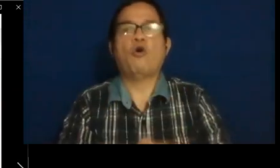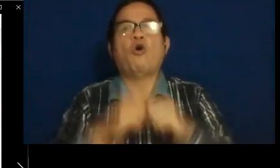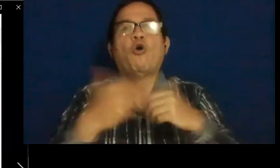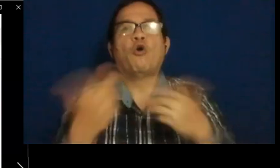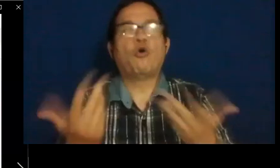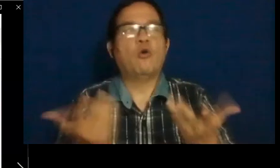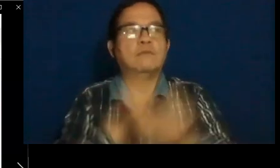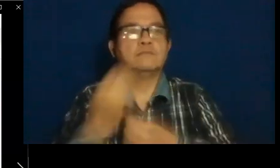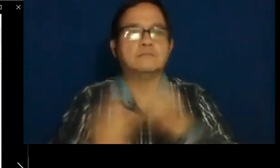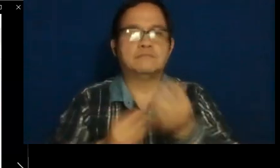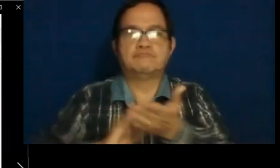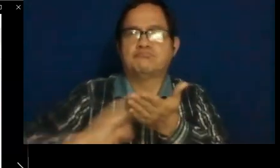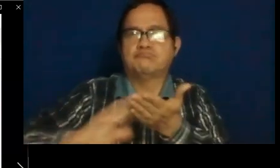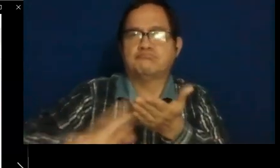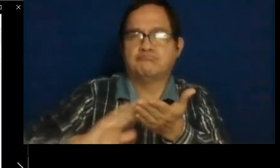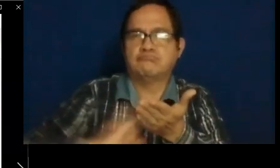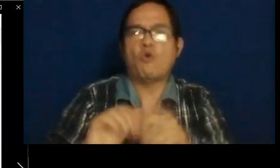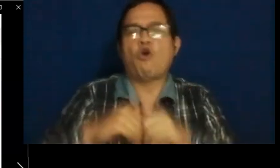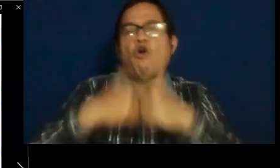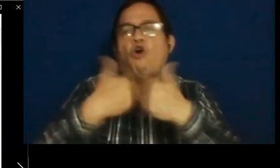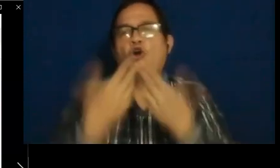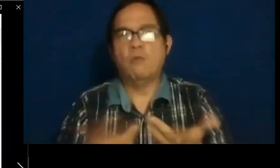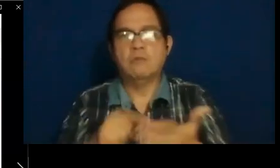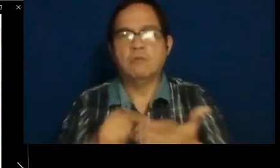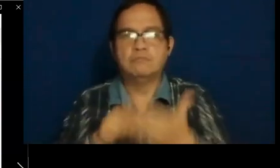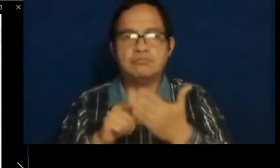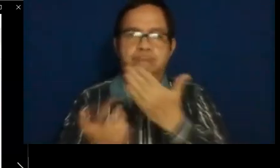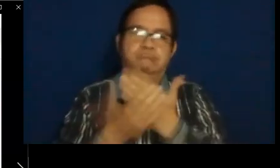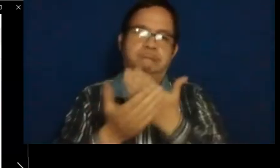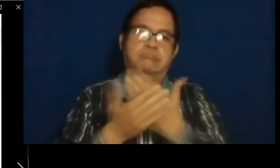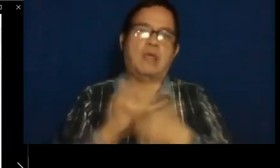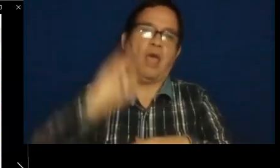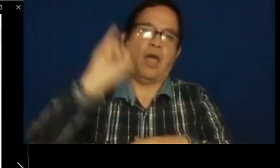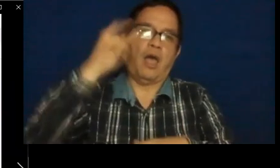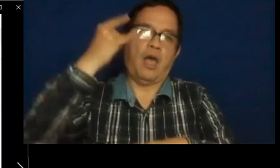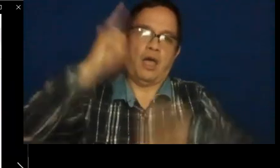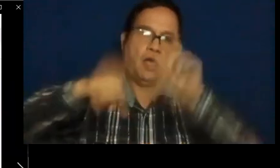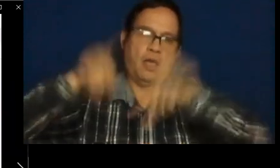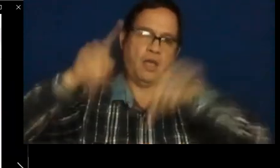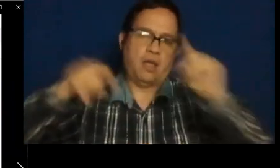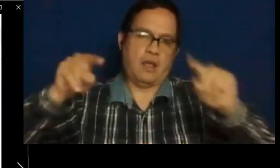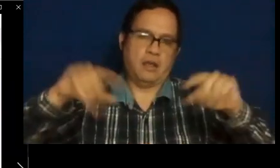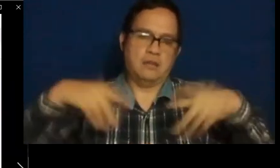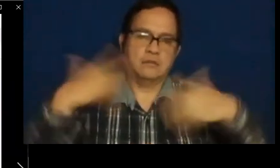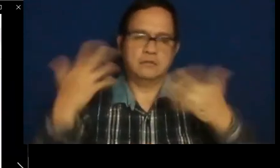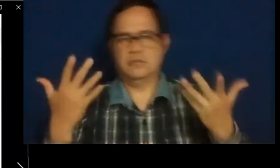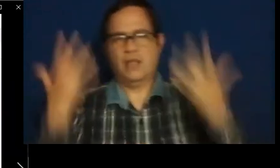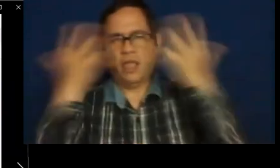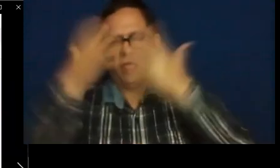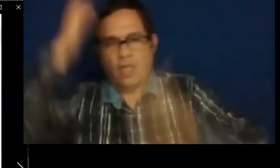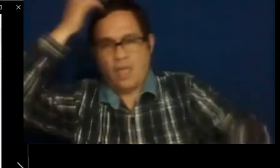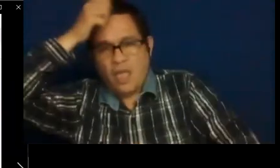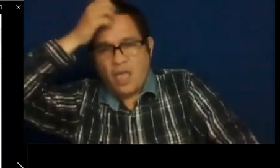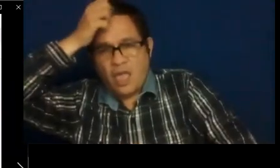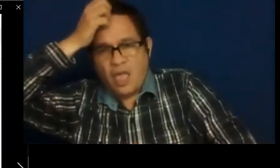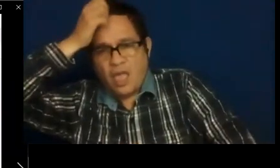esta expresión, cómo es que se llega a este datico, ¿vale? De pronto algunos claramente de pronto no dominan el tema y no saben de pronto cómo